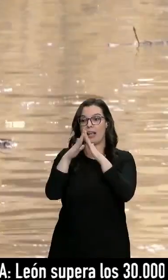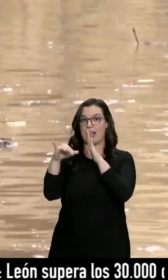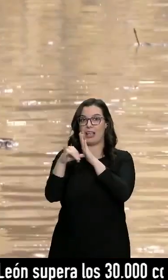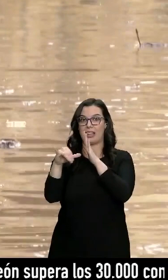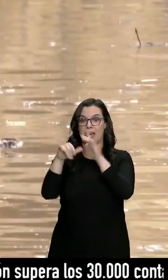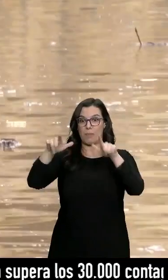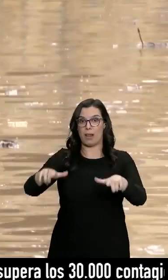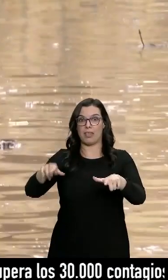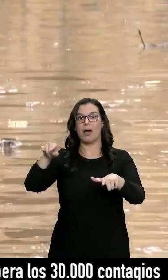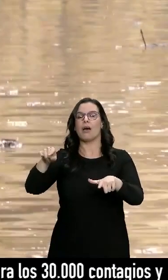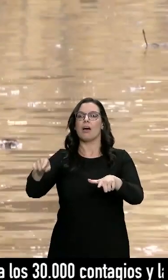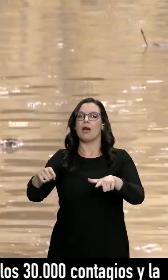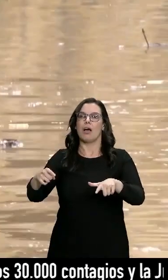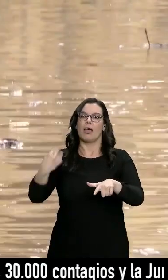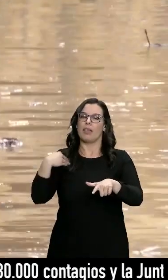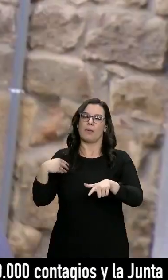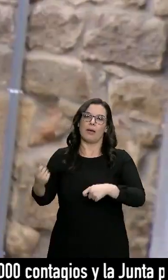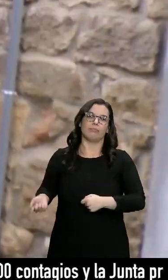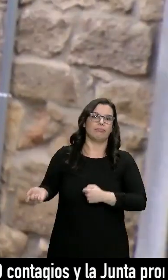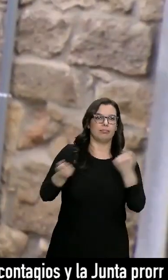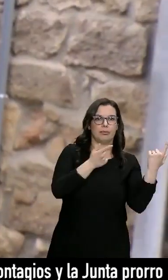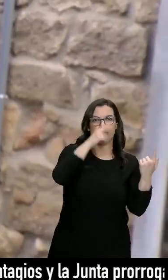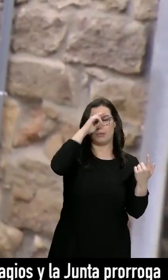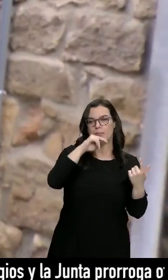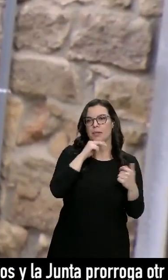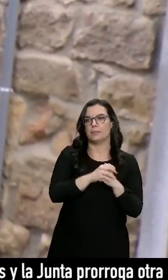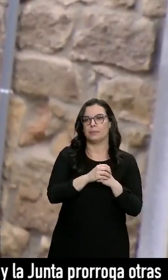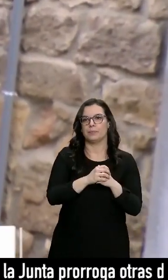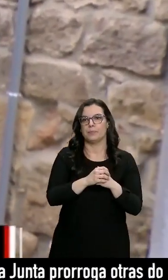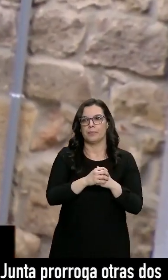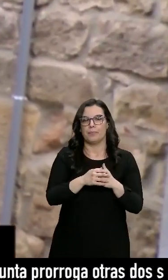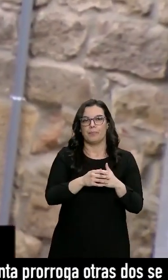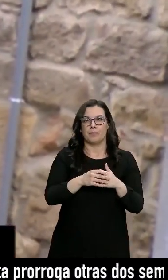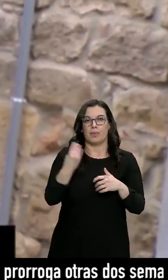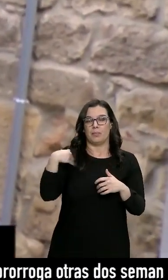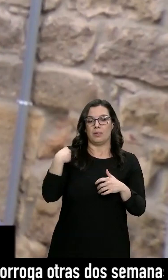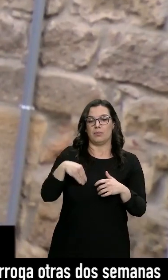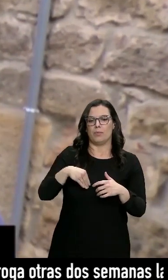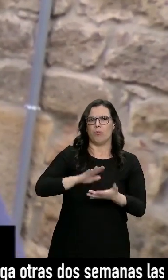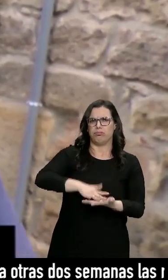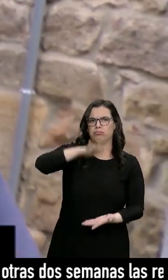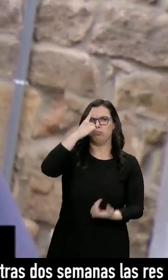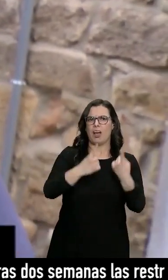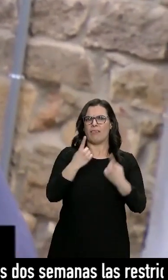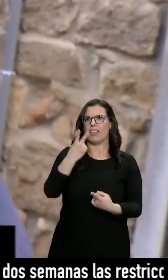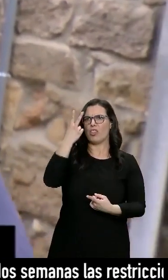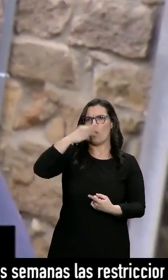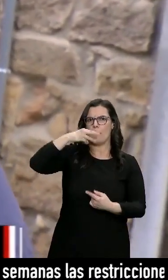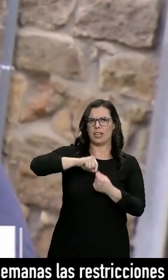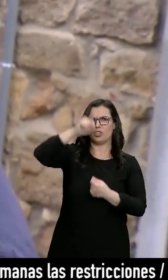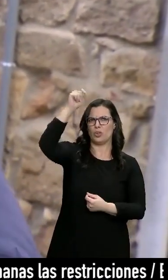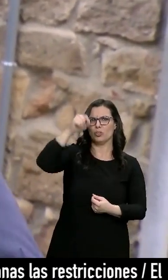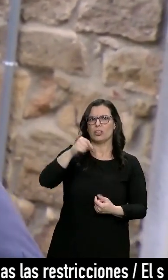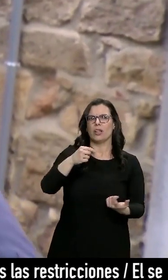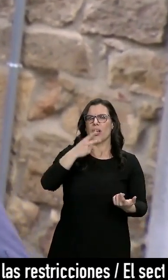la plaza del pueblo. En el 81 una exagerada que entró casi, casi a mi padre entró casi 2 metros, y hace 3 años entró 50,